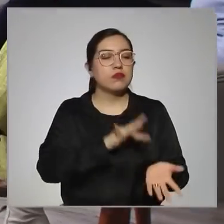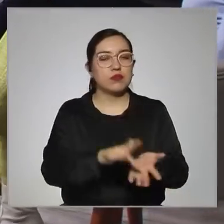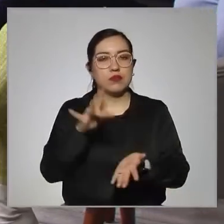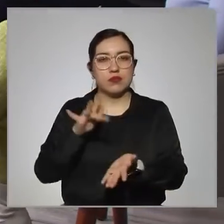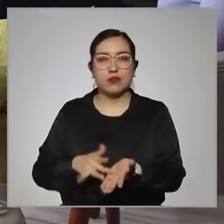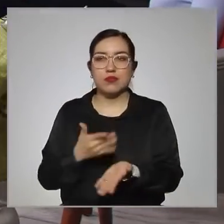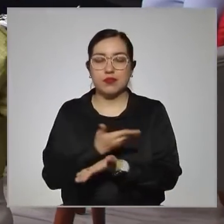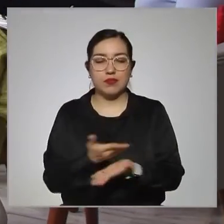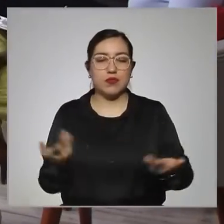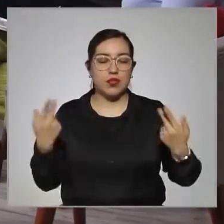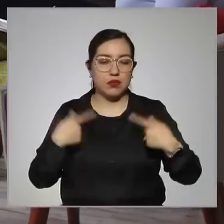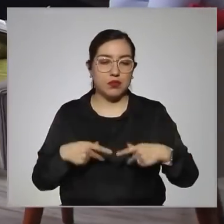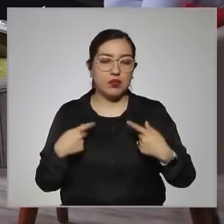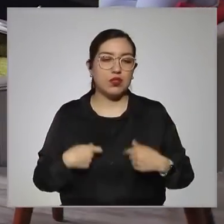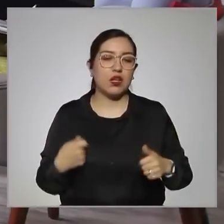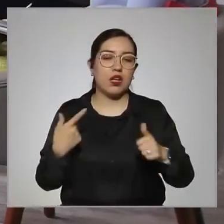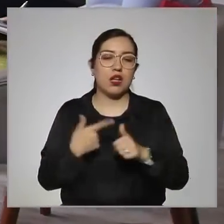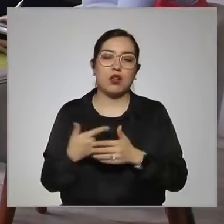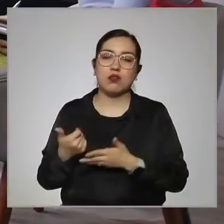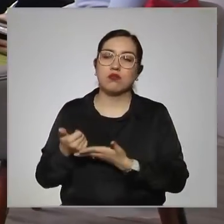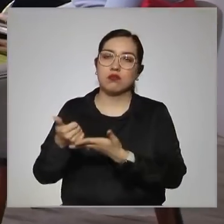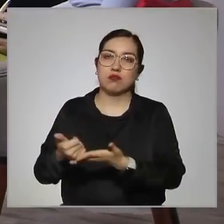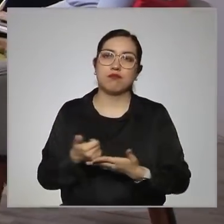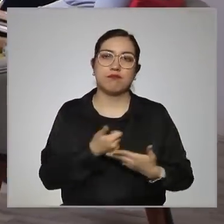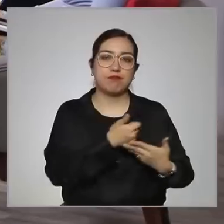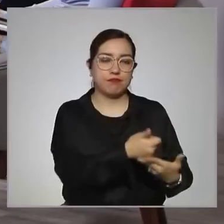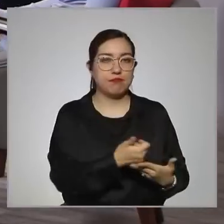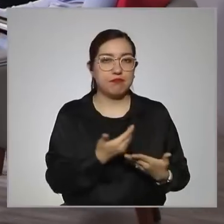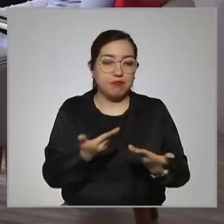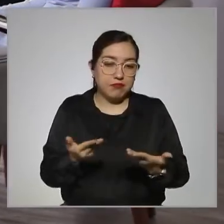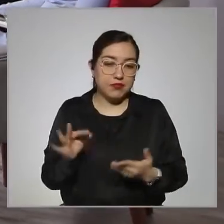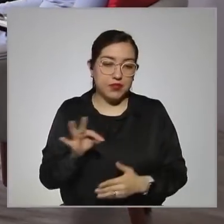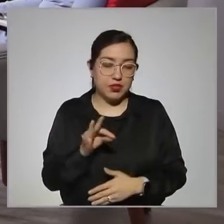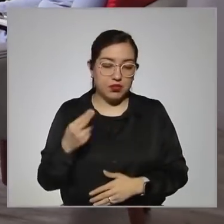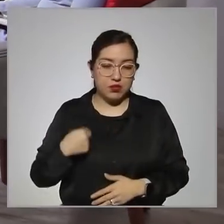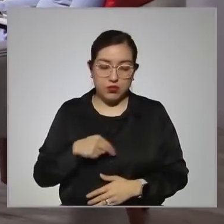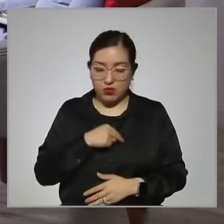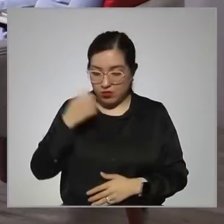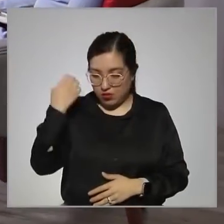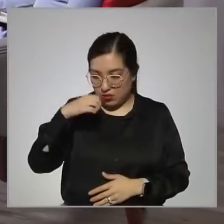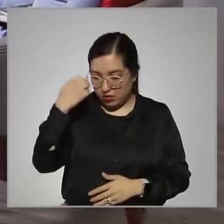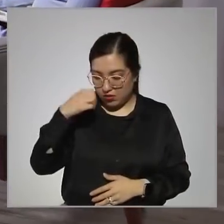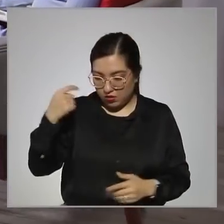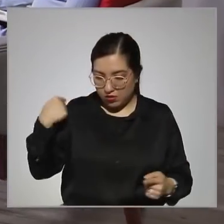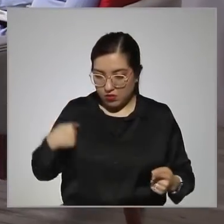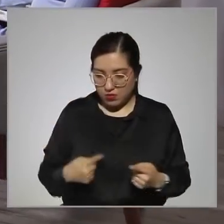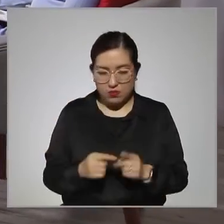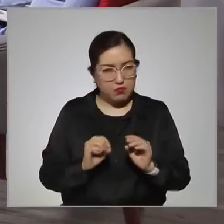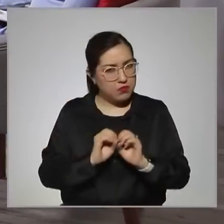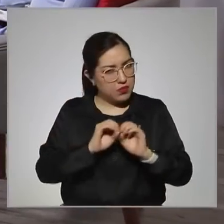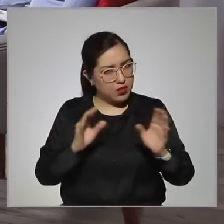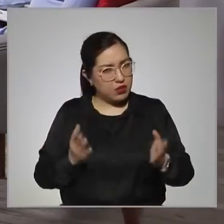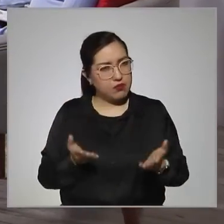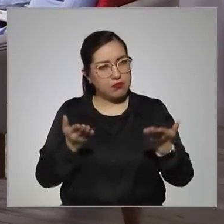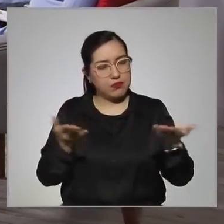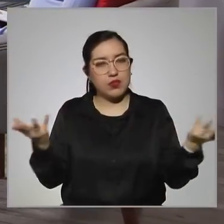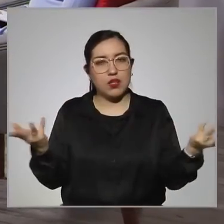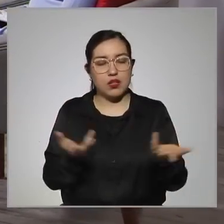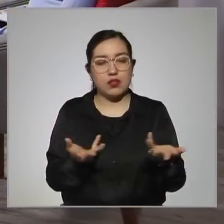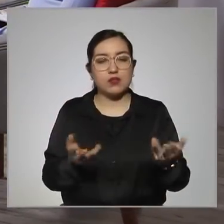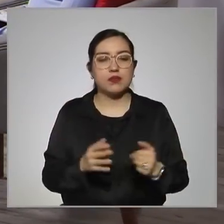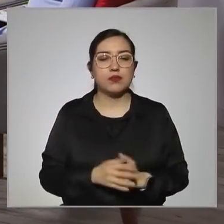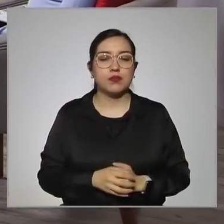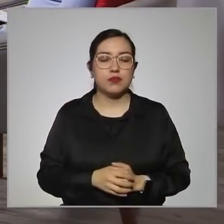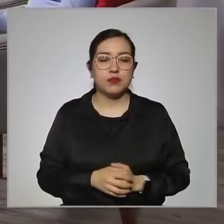personas en algo, ¿no? Si de algo sirve, ¿no? Nuestra experiencia, los años de experiencia, hacerlo y sí